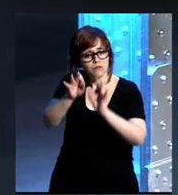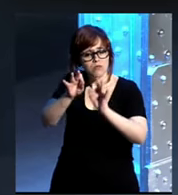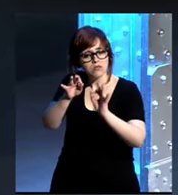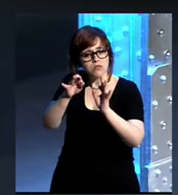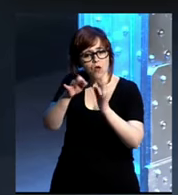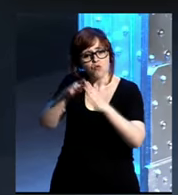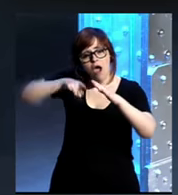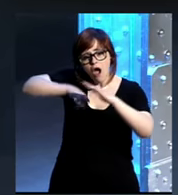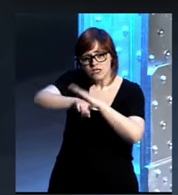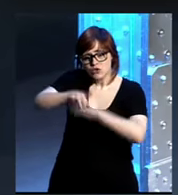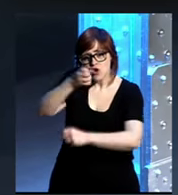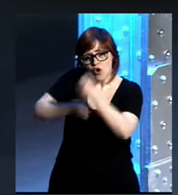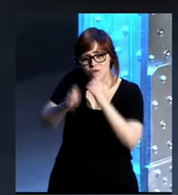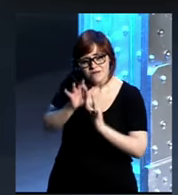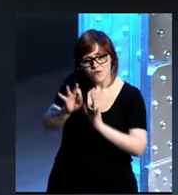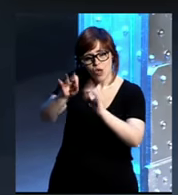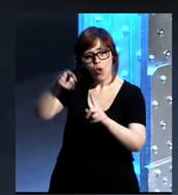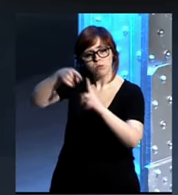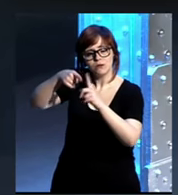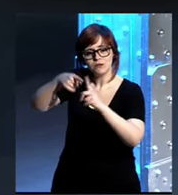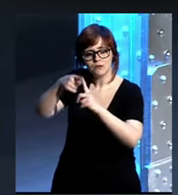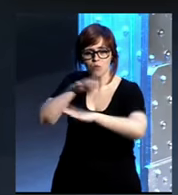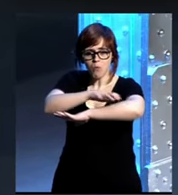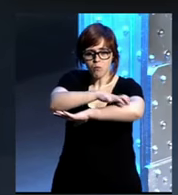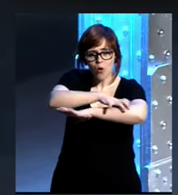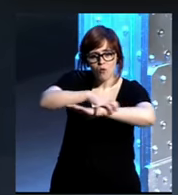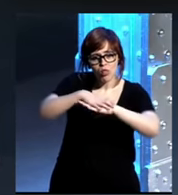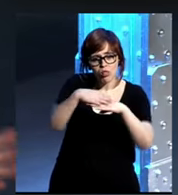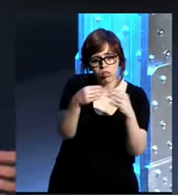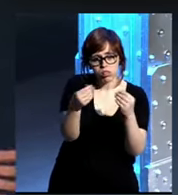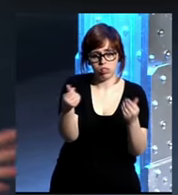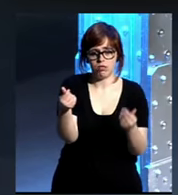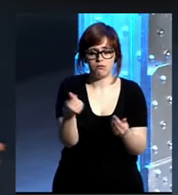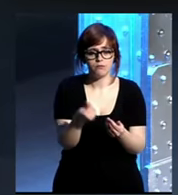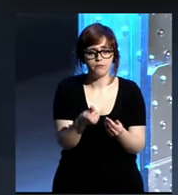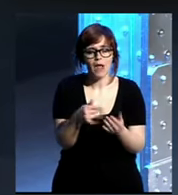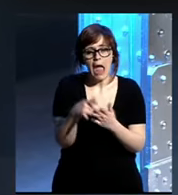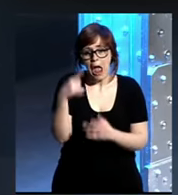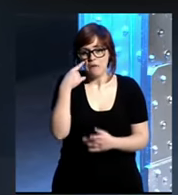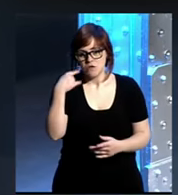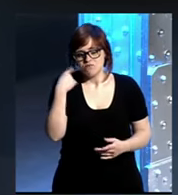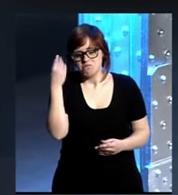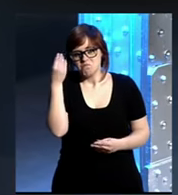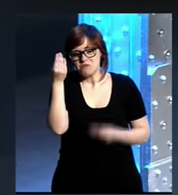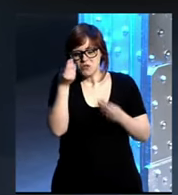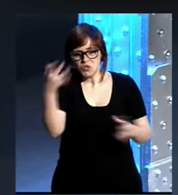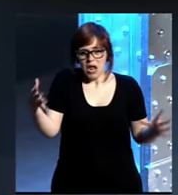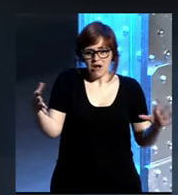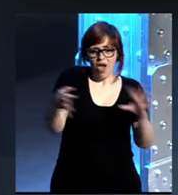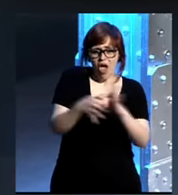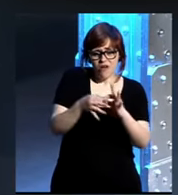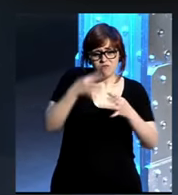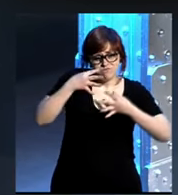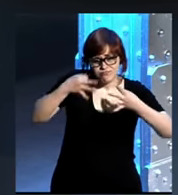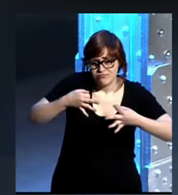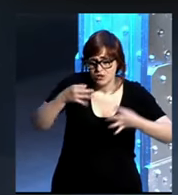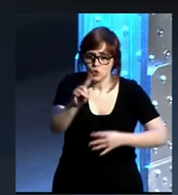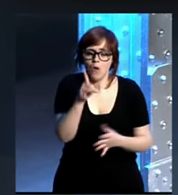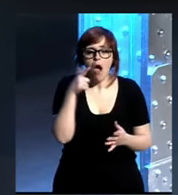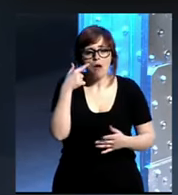salir de la pobreza. No lo veo del todo relacionado, o sea, está ahí también, es parte del